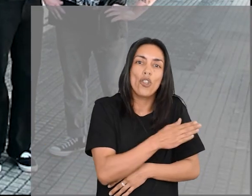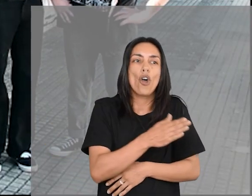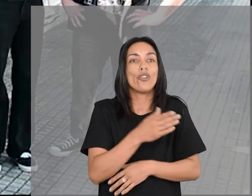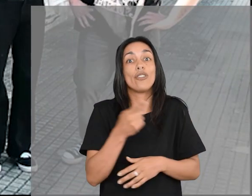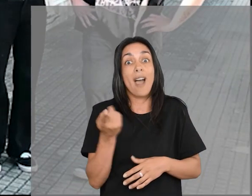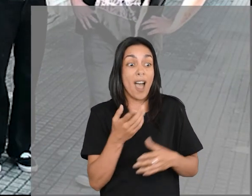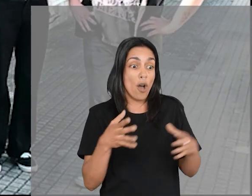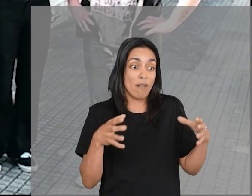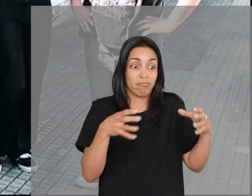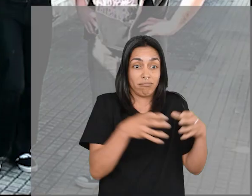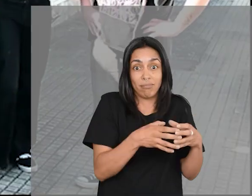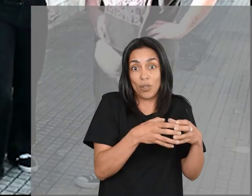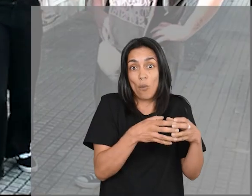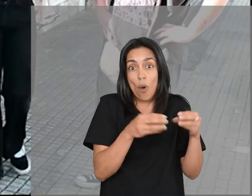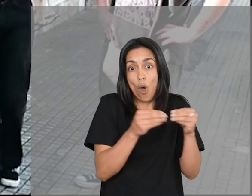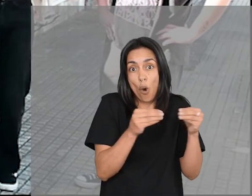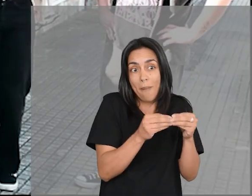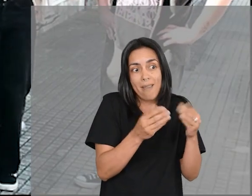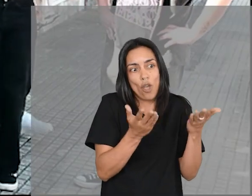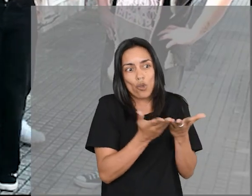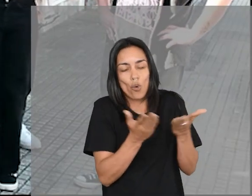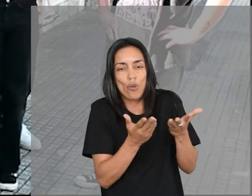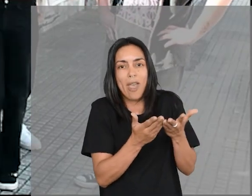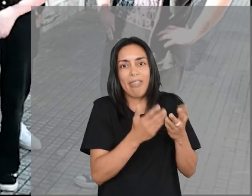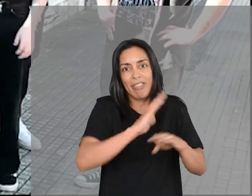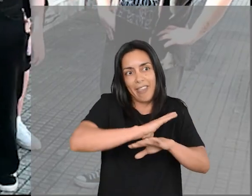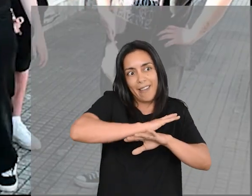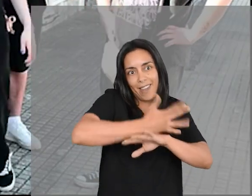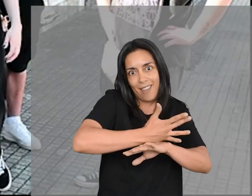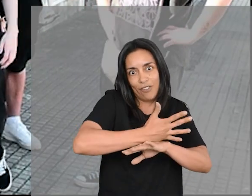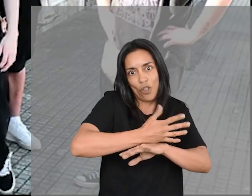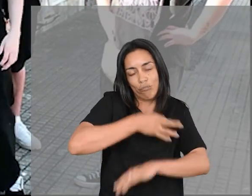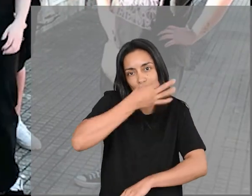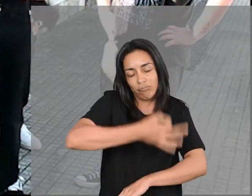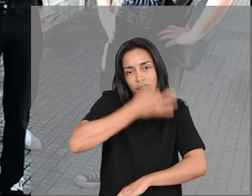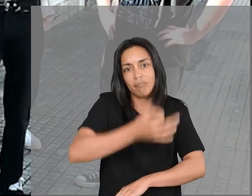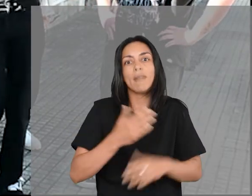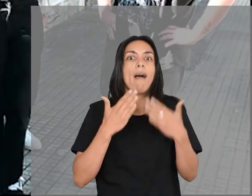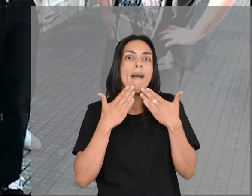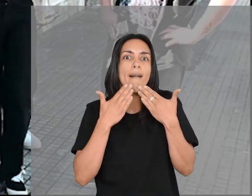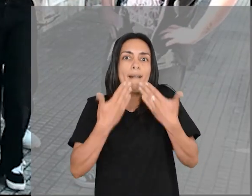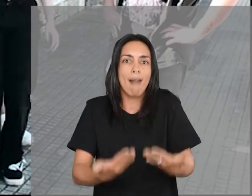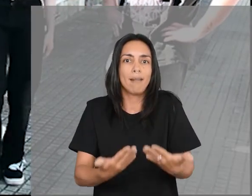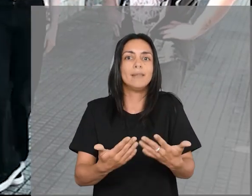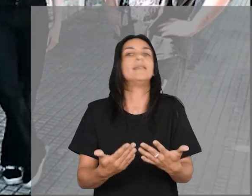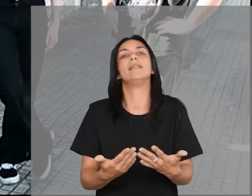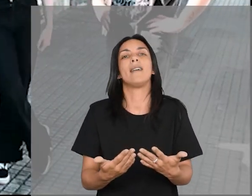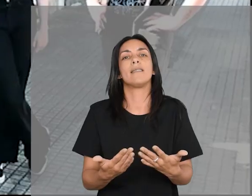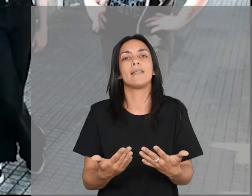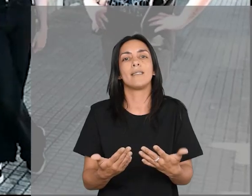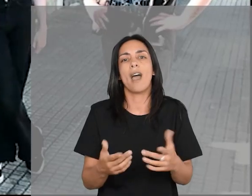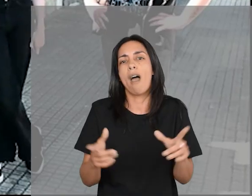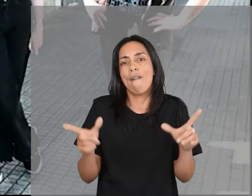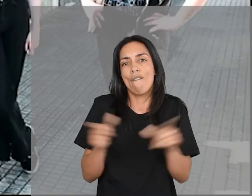de quinto artístico, alumnos de la profesora Miriam Soria. Muchas gracias. Para hacer una